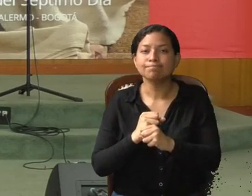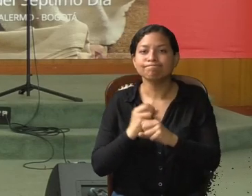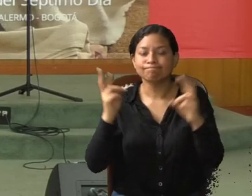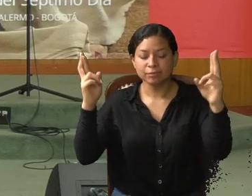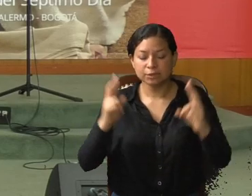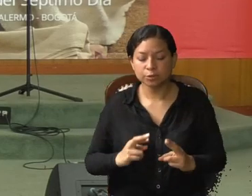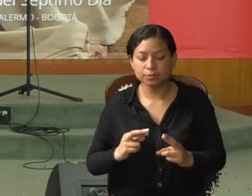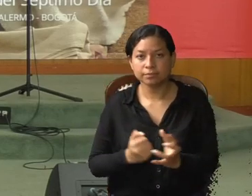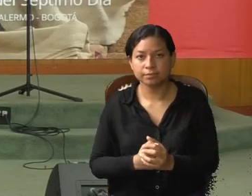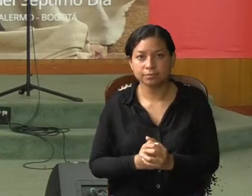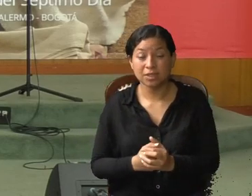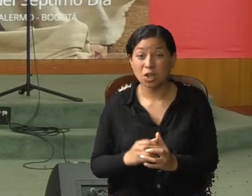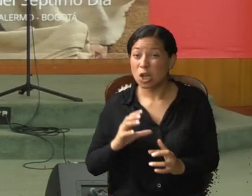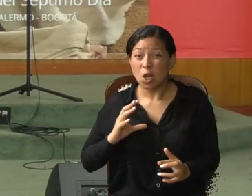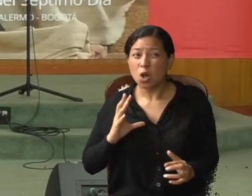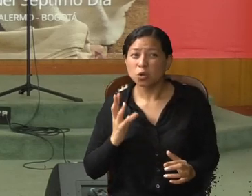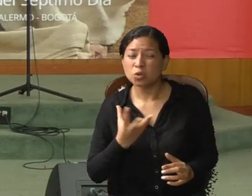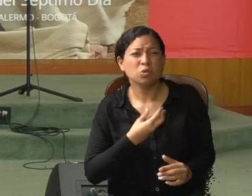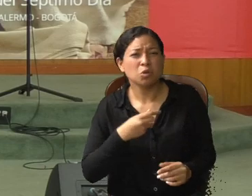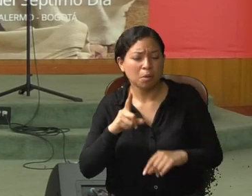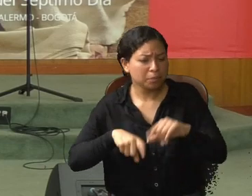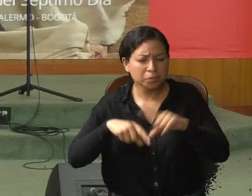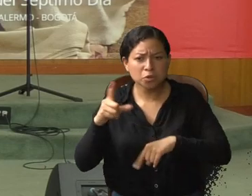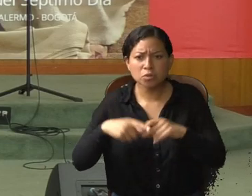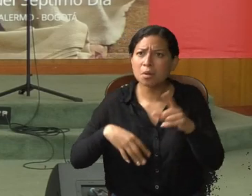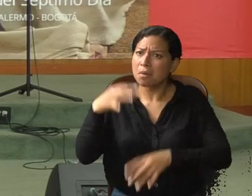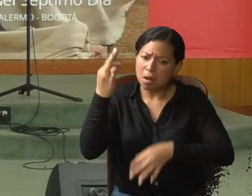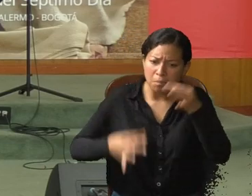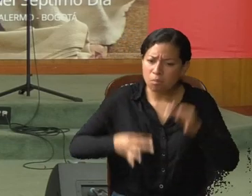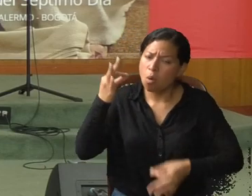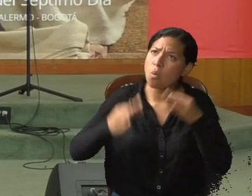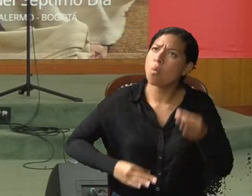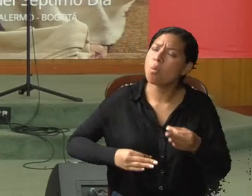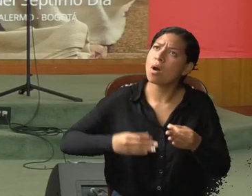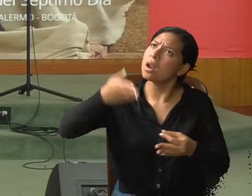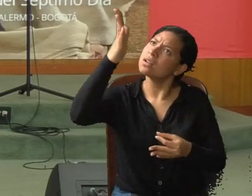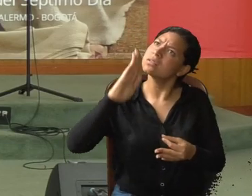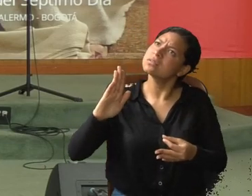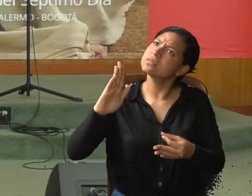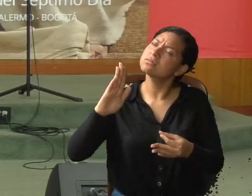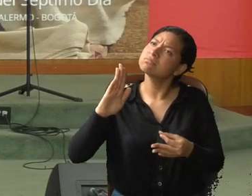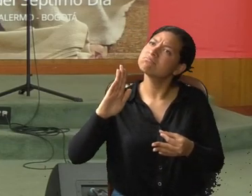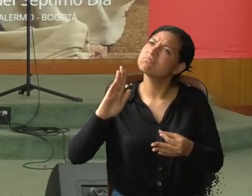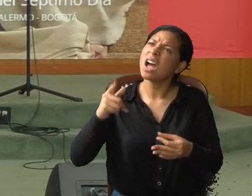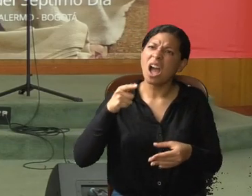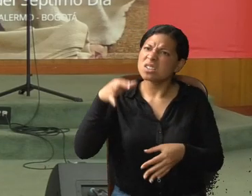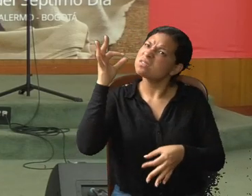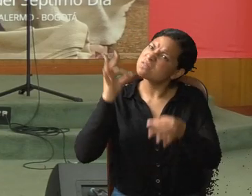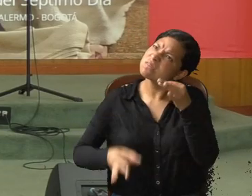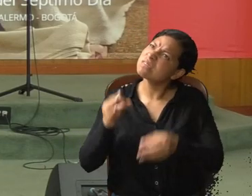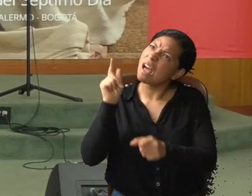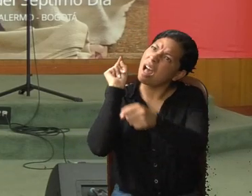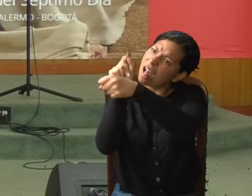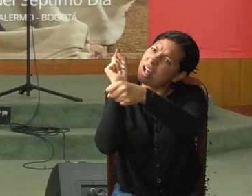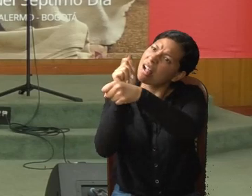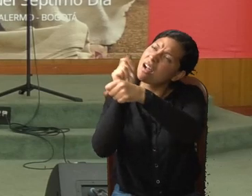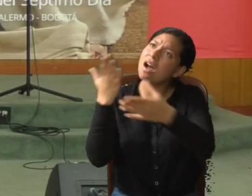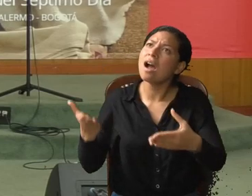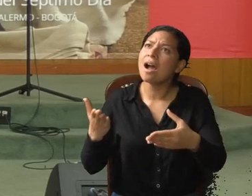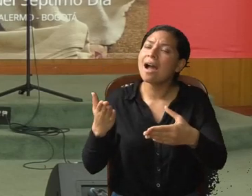podemos juzgar el trabajo de Dios si Él no lo ha terminado. ¿Escucharon lo que dije? No